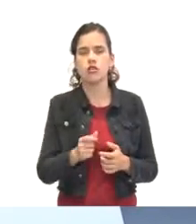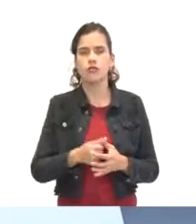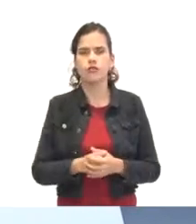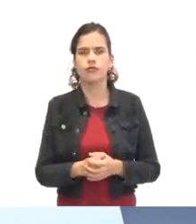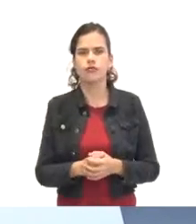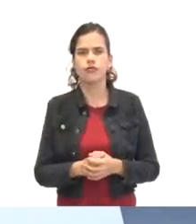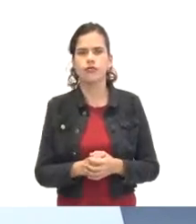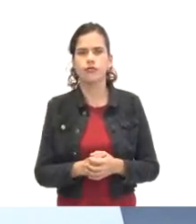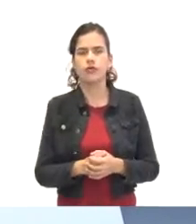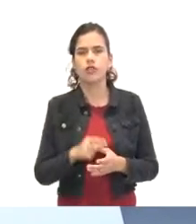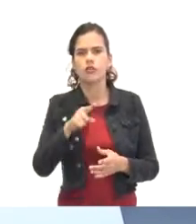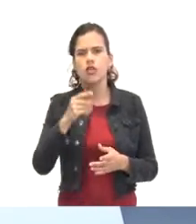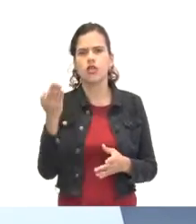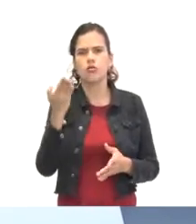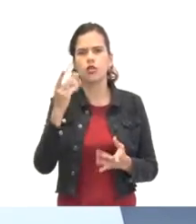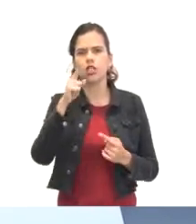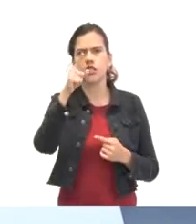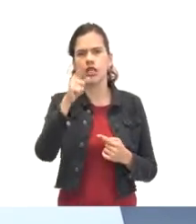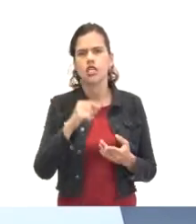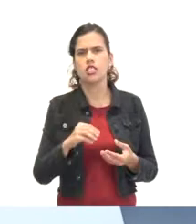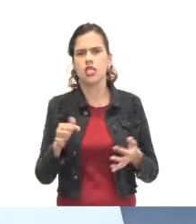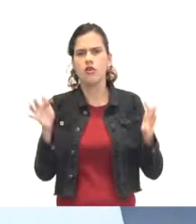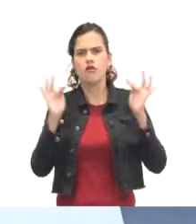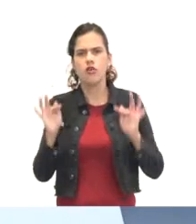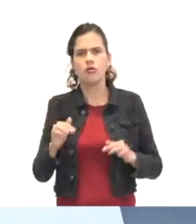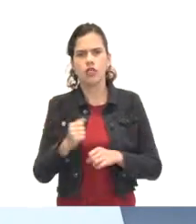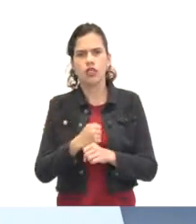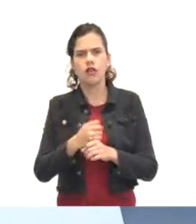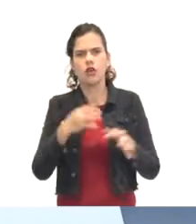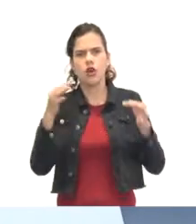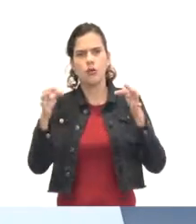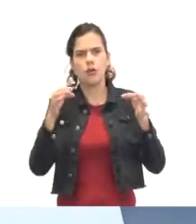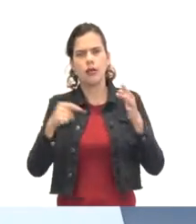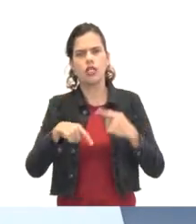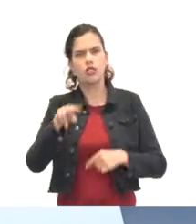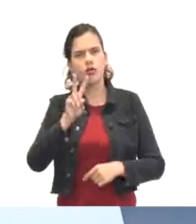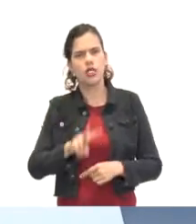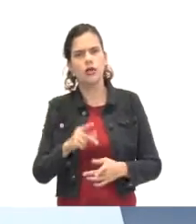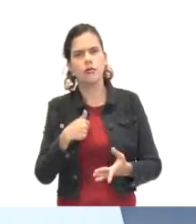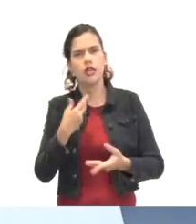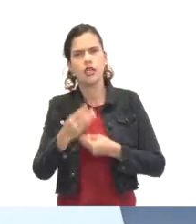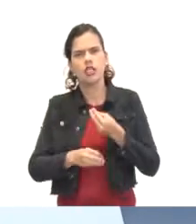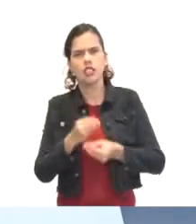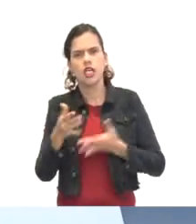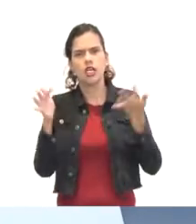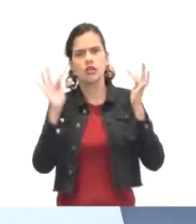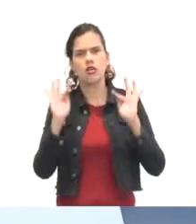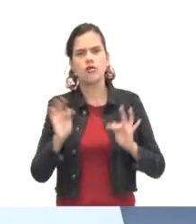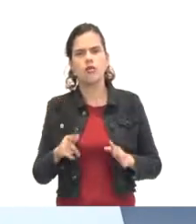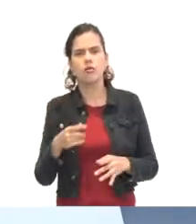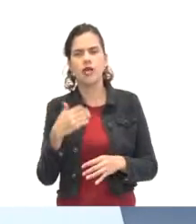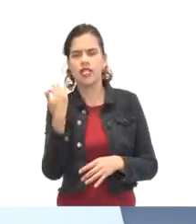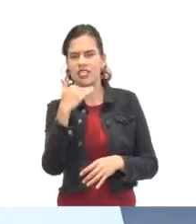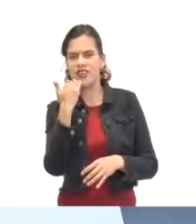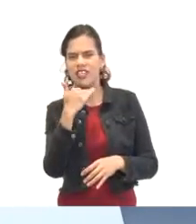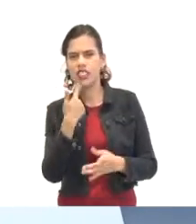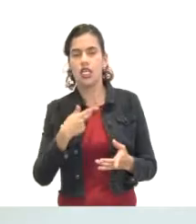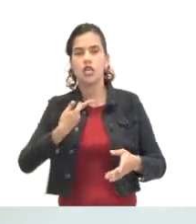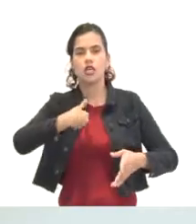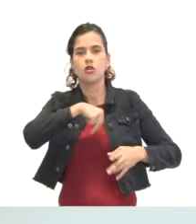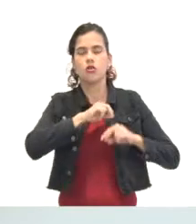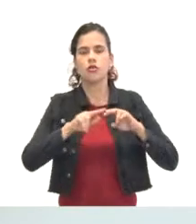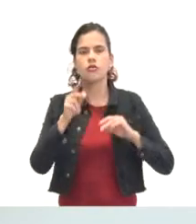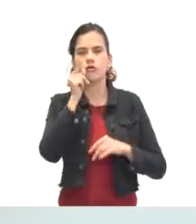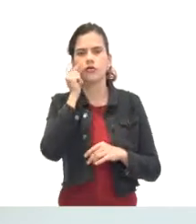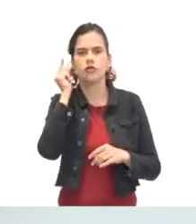Y bien interesante ese instrumento con los papelitos, ¿verdad? Para que sea de una manera divertida, que nuestros